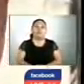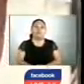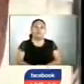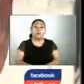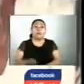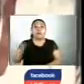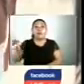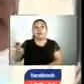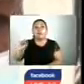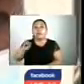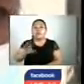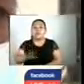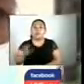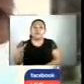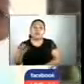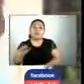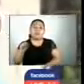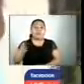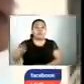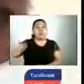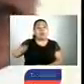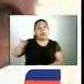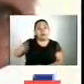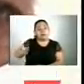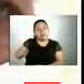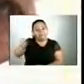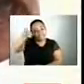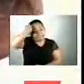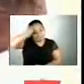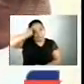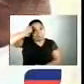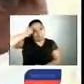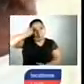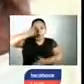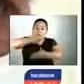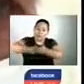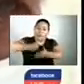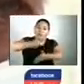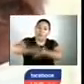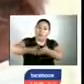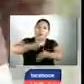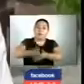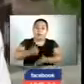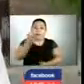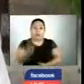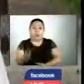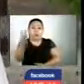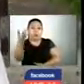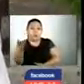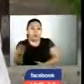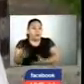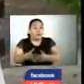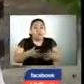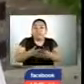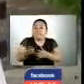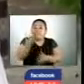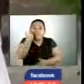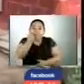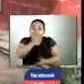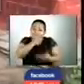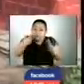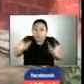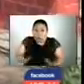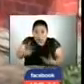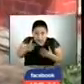asegura que a lo largo de estos años ha aprendido a esforzarse día a día a pesar de sus enfermedades